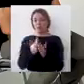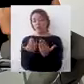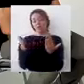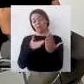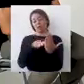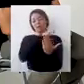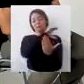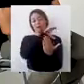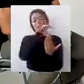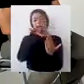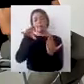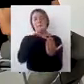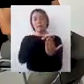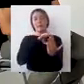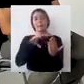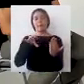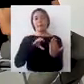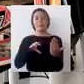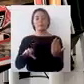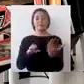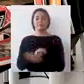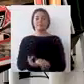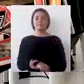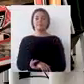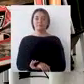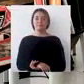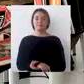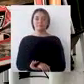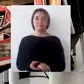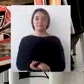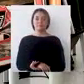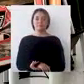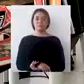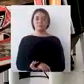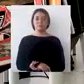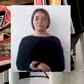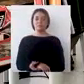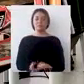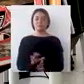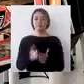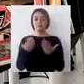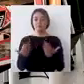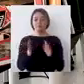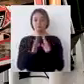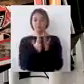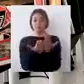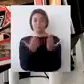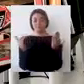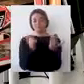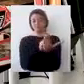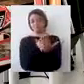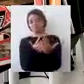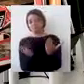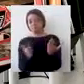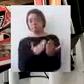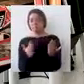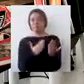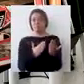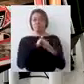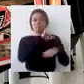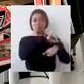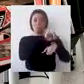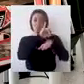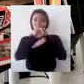general. Pero también han habido ejercicios editoriales, de pronto un poco más institucionales, pero no por ello